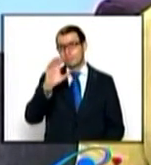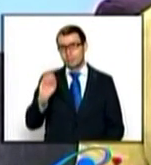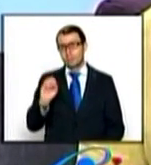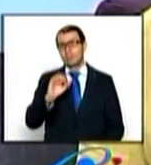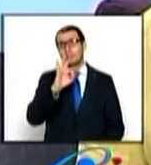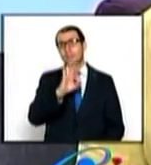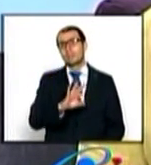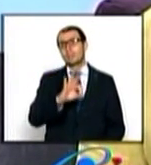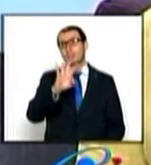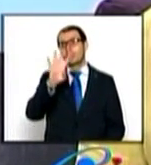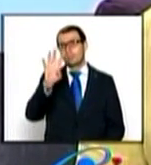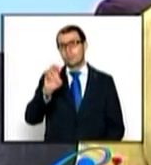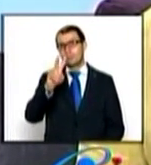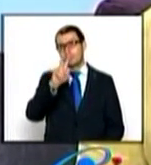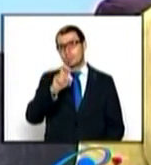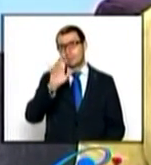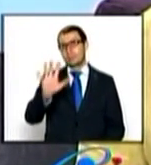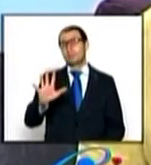330-3975,